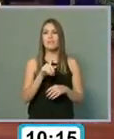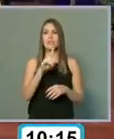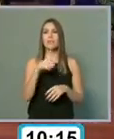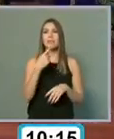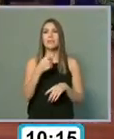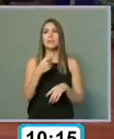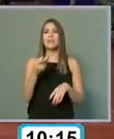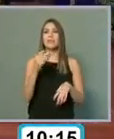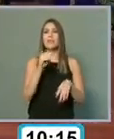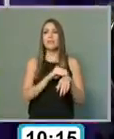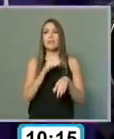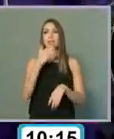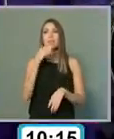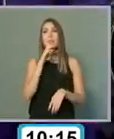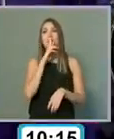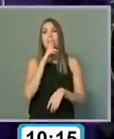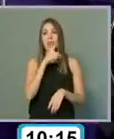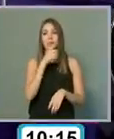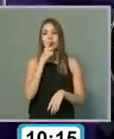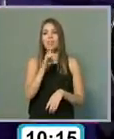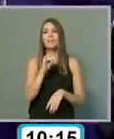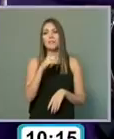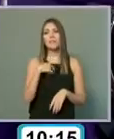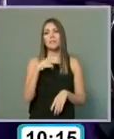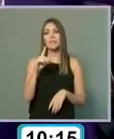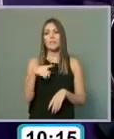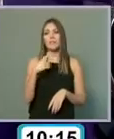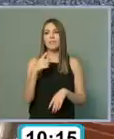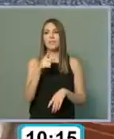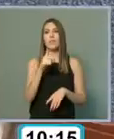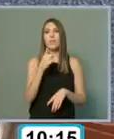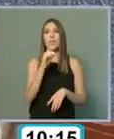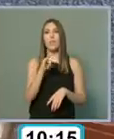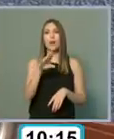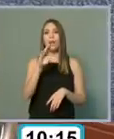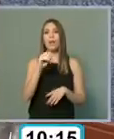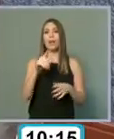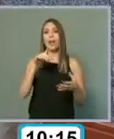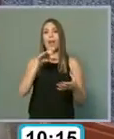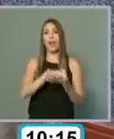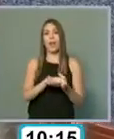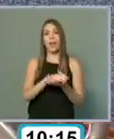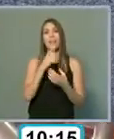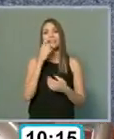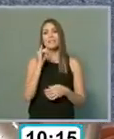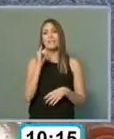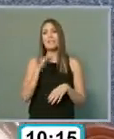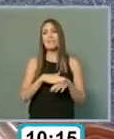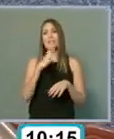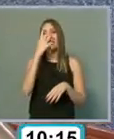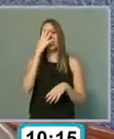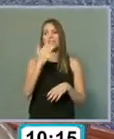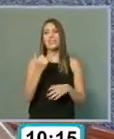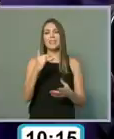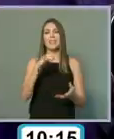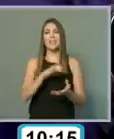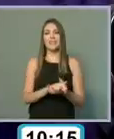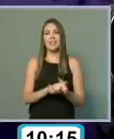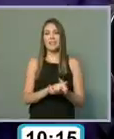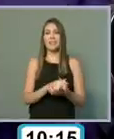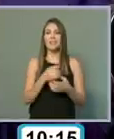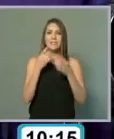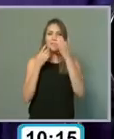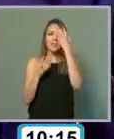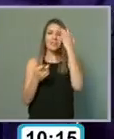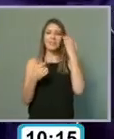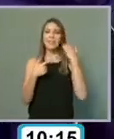portabas mejor. Sí, así es. Sí, bien portado. Tú eres el único casado. Sí, soy el más serio y casado. El más serio, sí. Por el Sí, momento. ¿no? Por el momento. Muy Sí. bien. Me